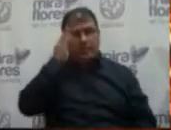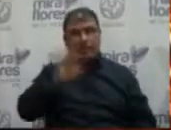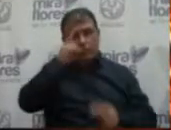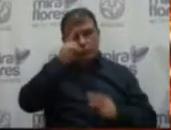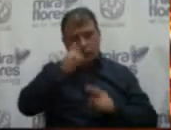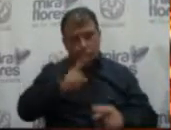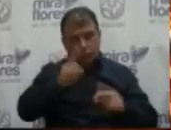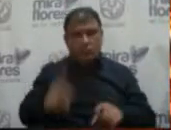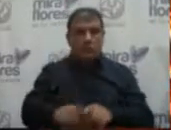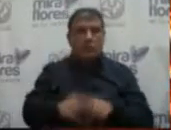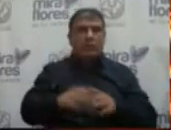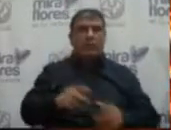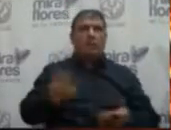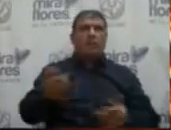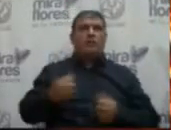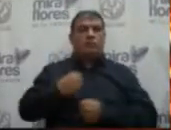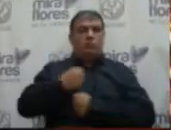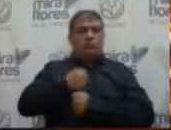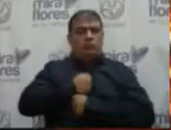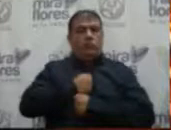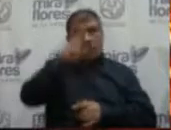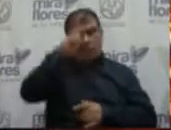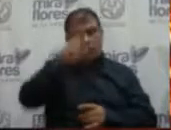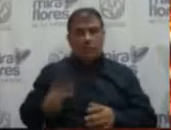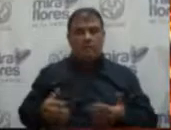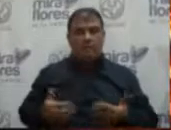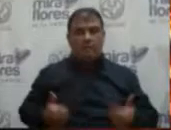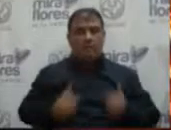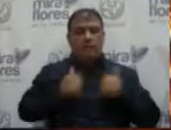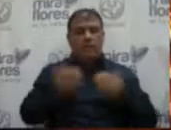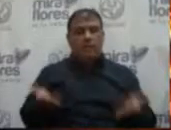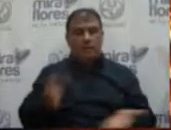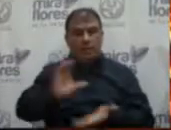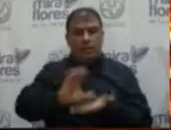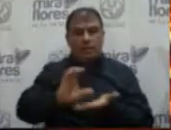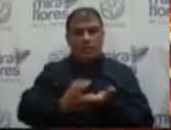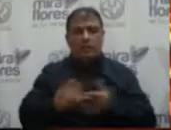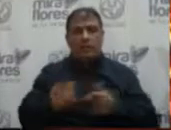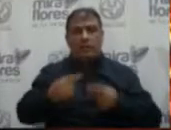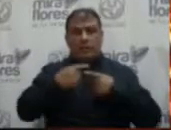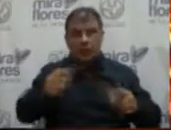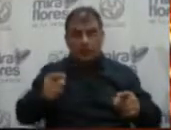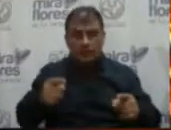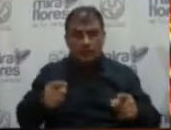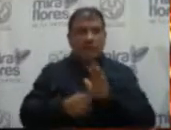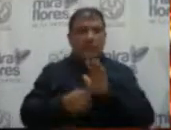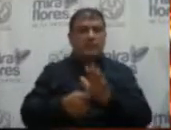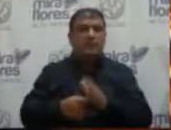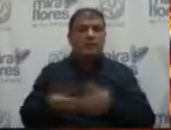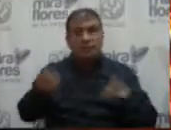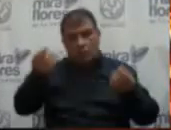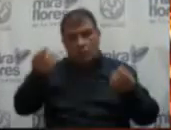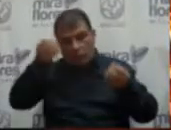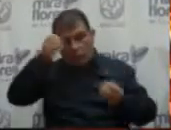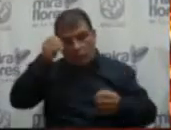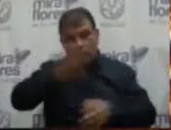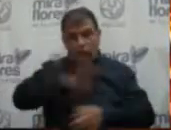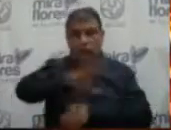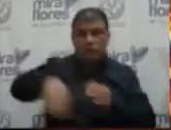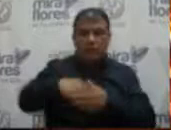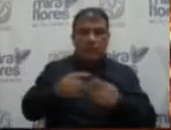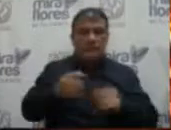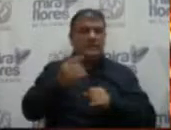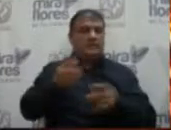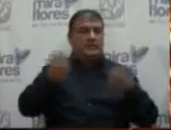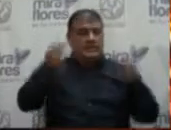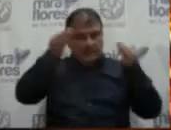y patriotismo que habitan esta capital expresasen si la opinión general se hallaba decidida por la